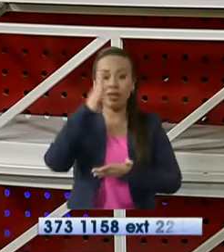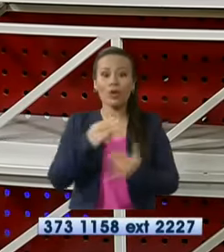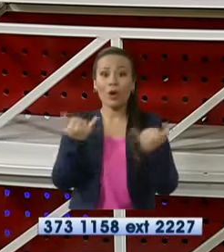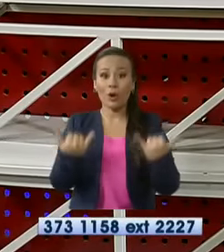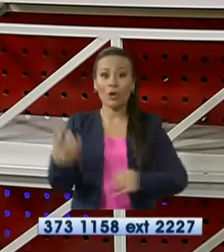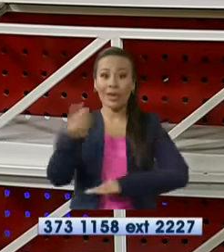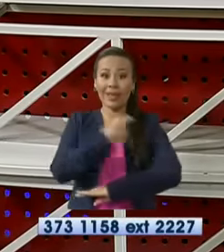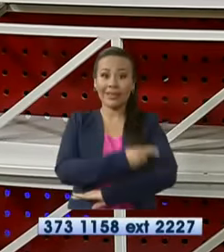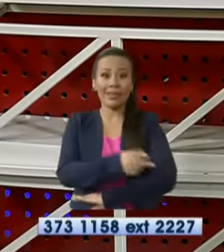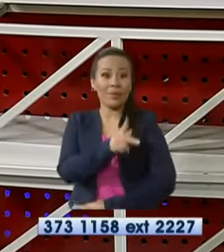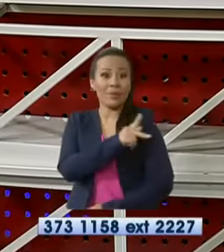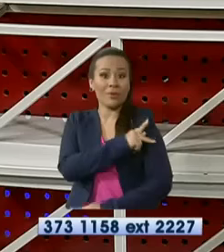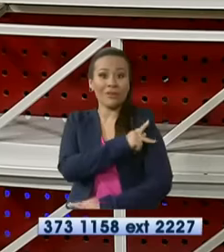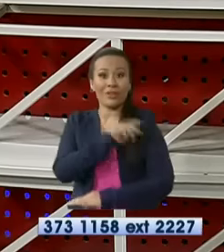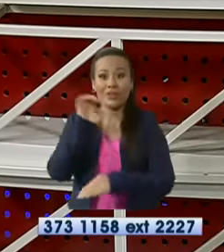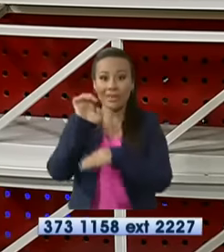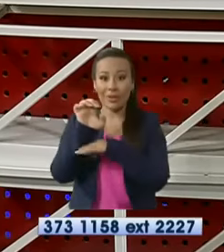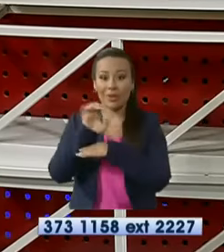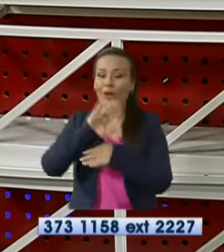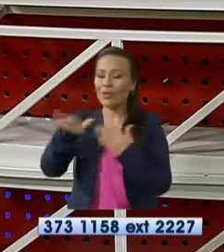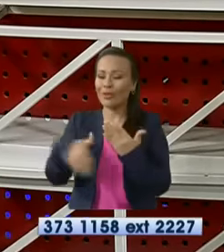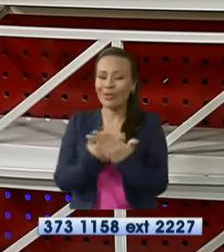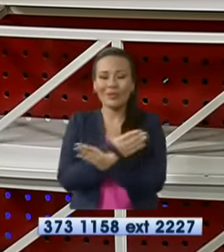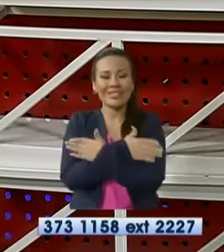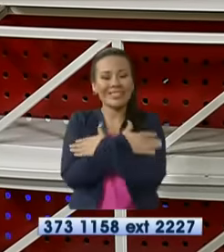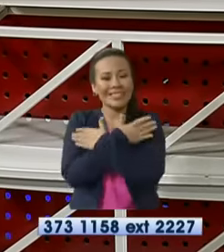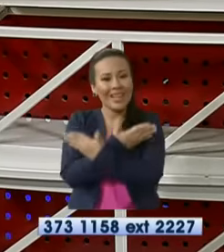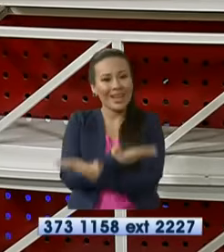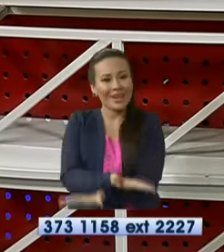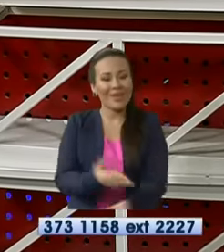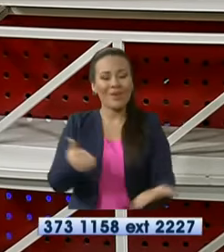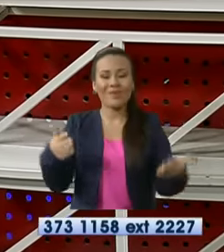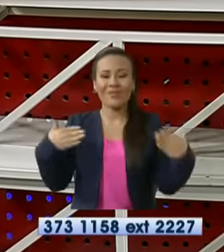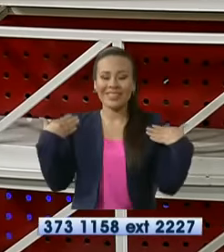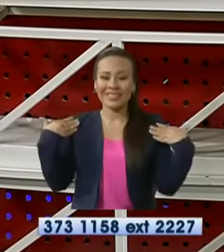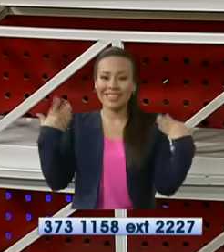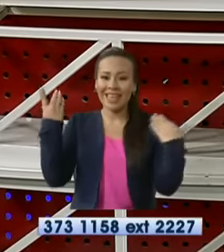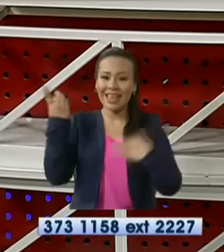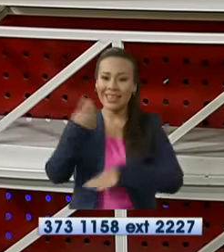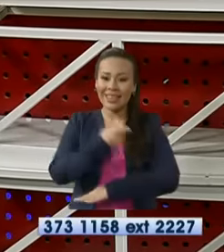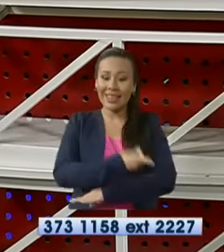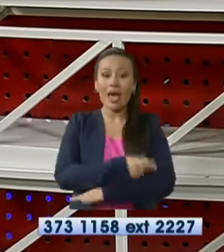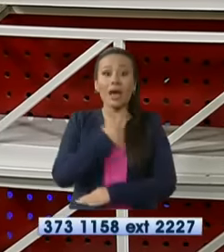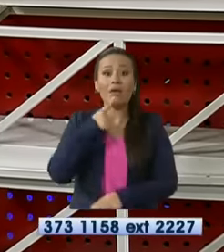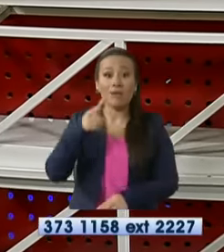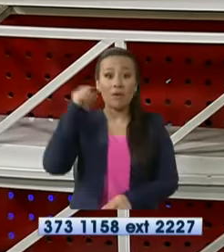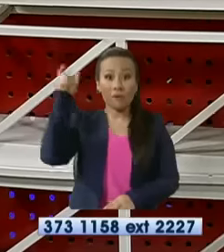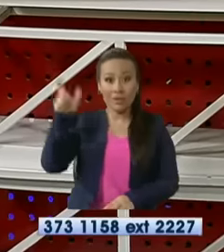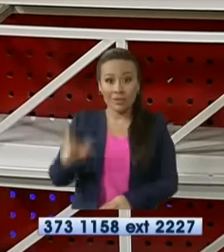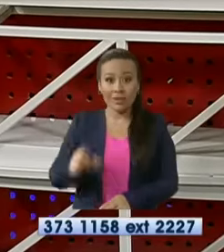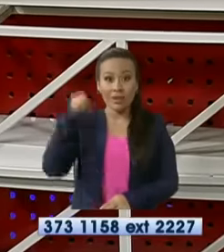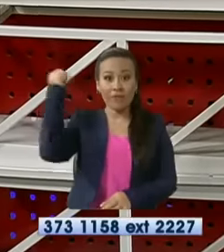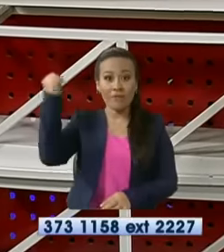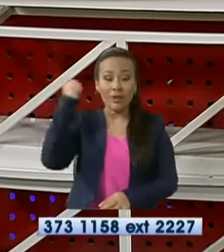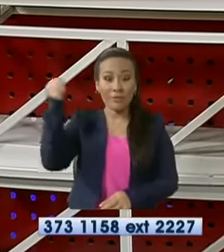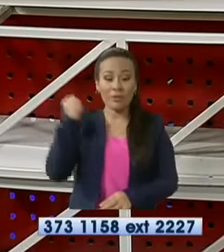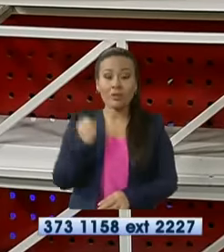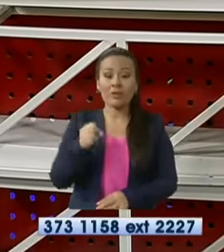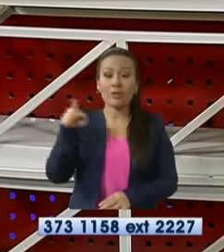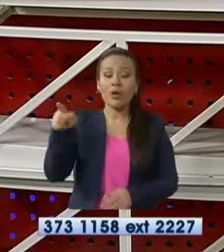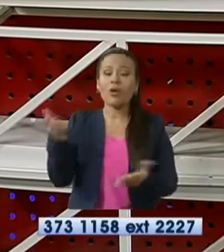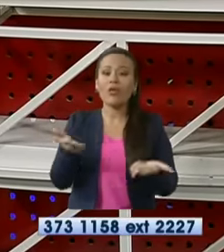Maestro Ecuatoriano, tenemos que mencionar y saludar a los maestros del Ecuador. Decía Paulo Freire, pedagogo brasileño nacido en Pernambuco el año 1921.